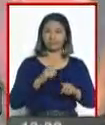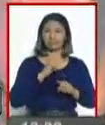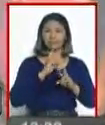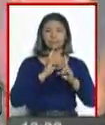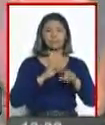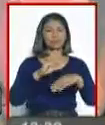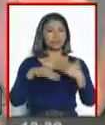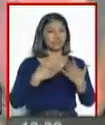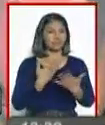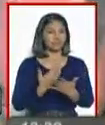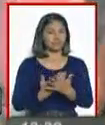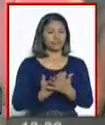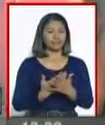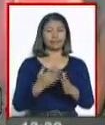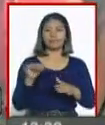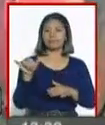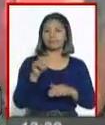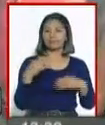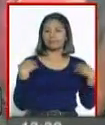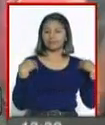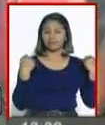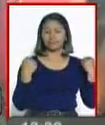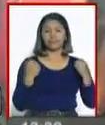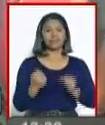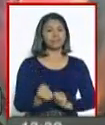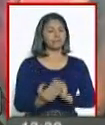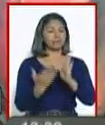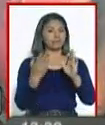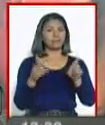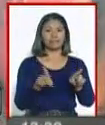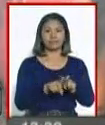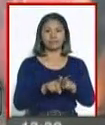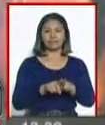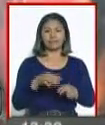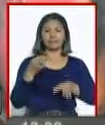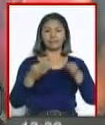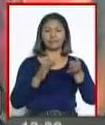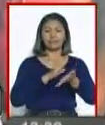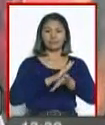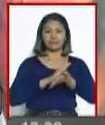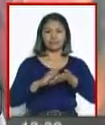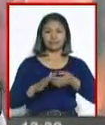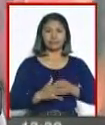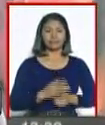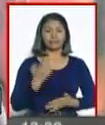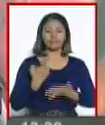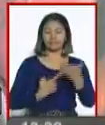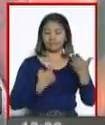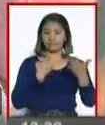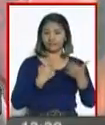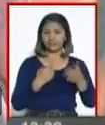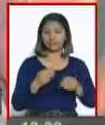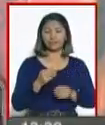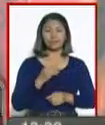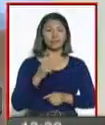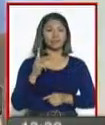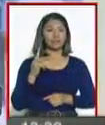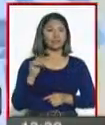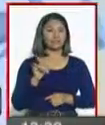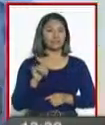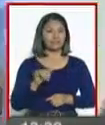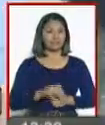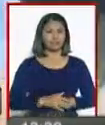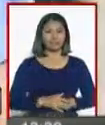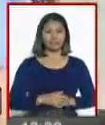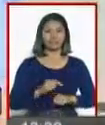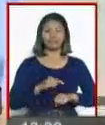deberían tener la misma valentía para enfrentarlo ante la justicia así como lo dicen por los medios de comunicación